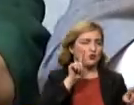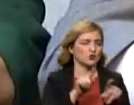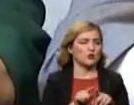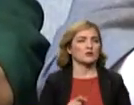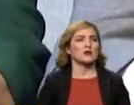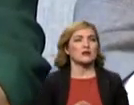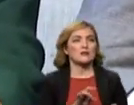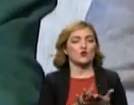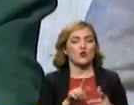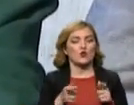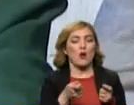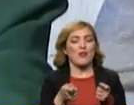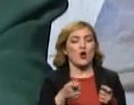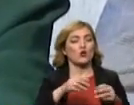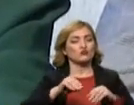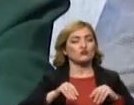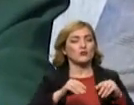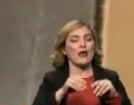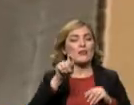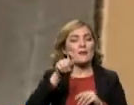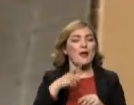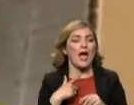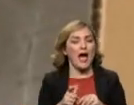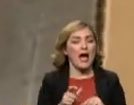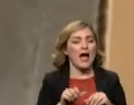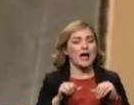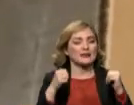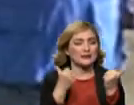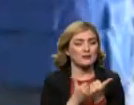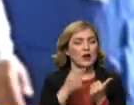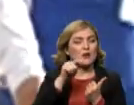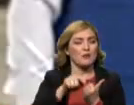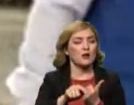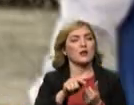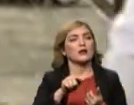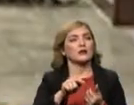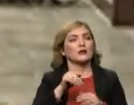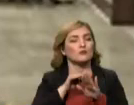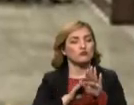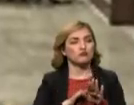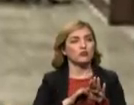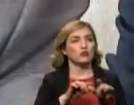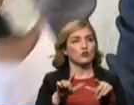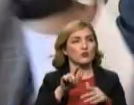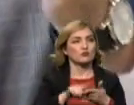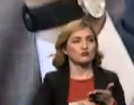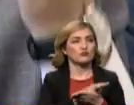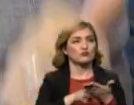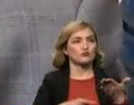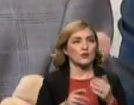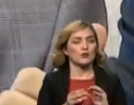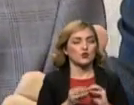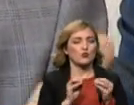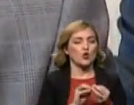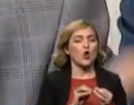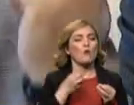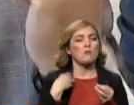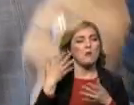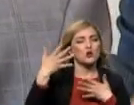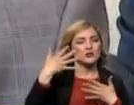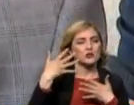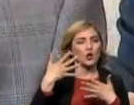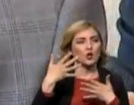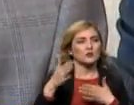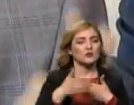electorales. Ellos consideran que debe la Asamblea allanarse al veto y que estas, las circunscripciones, se eliminen. Listas cerradas con